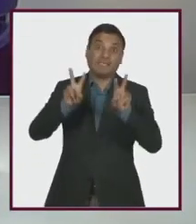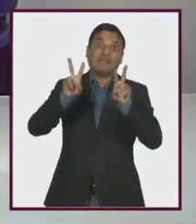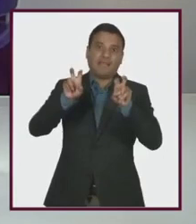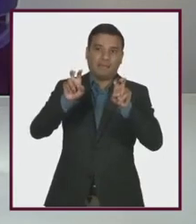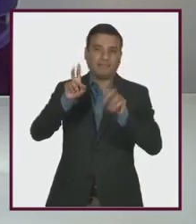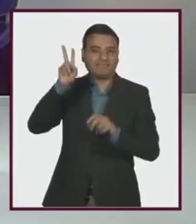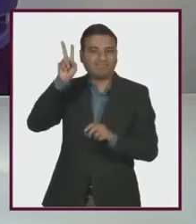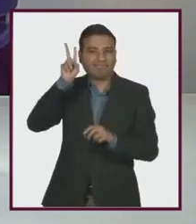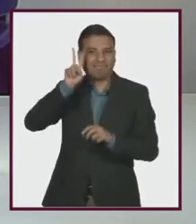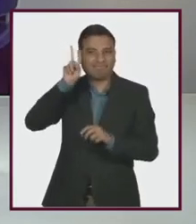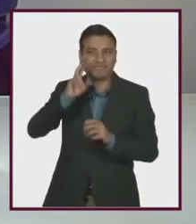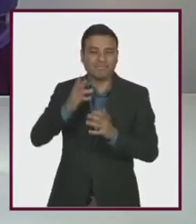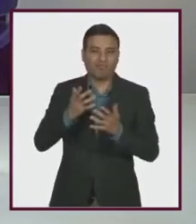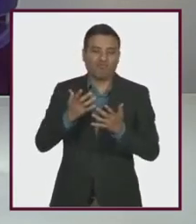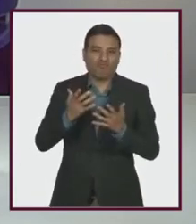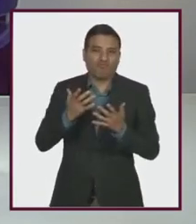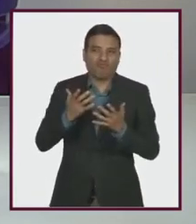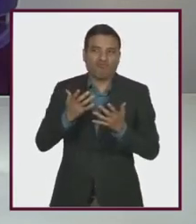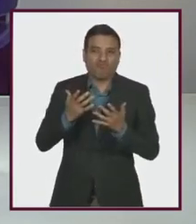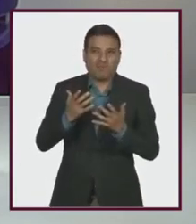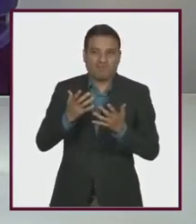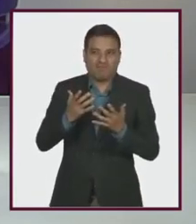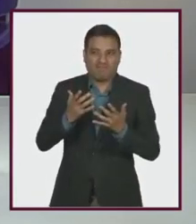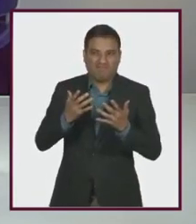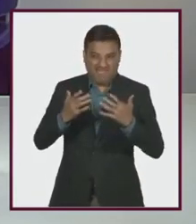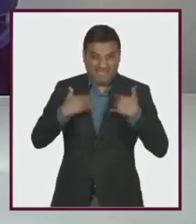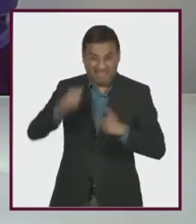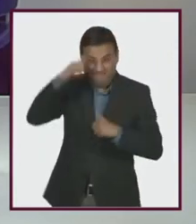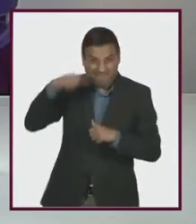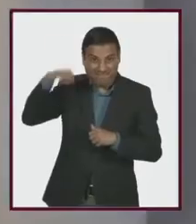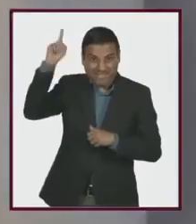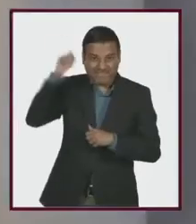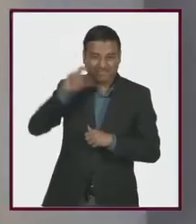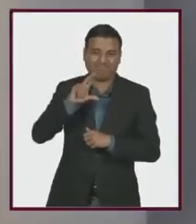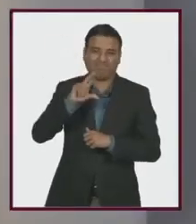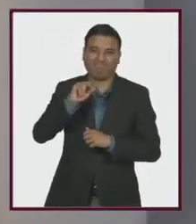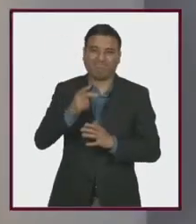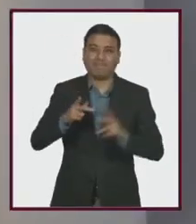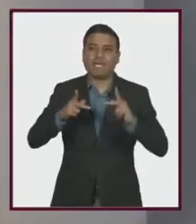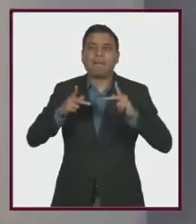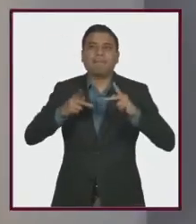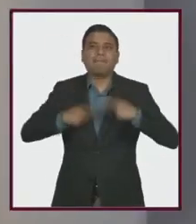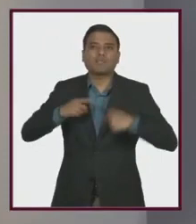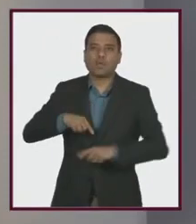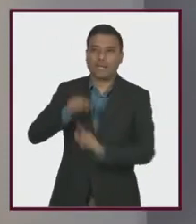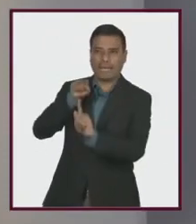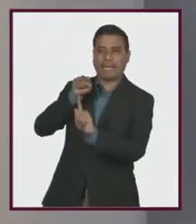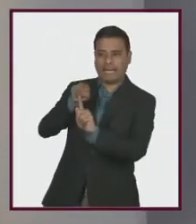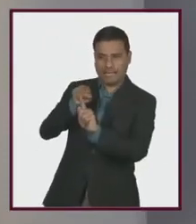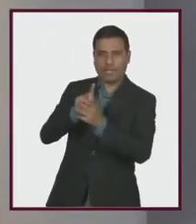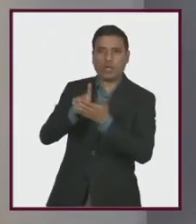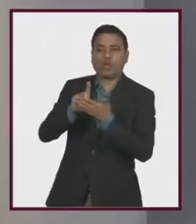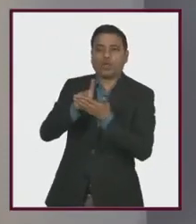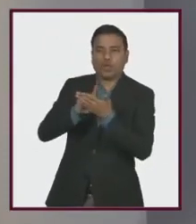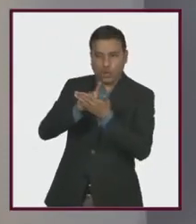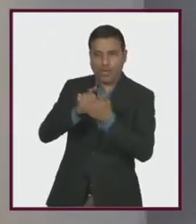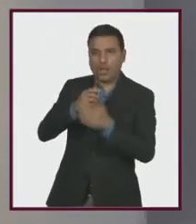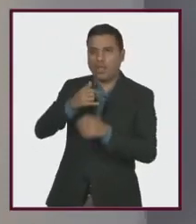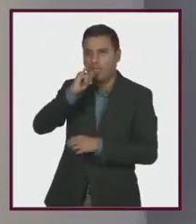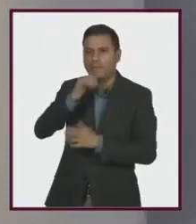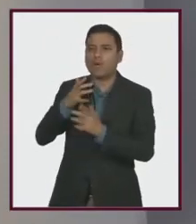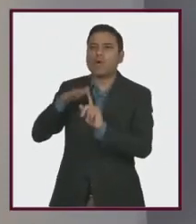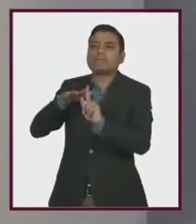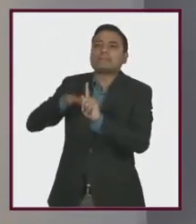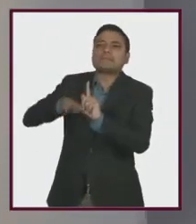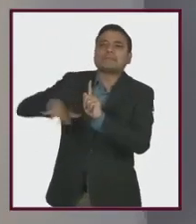porque muchas veces no solo vamos a la persona que consume sustancias, sino alrededor de ella que más existe.